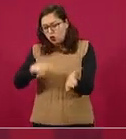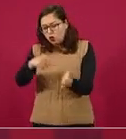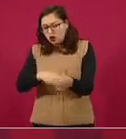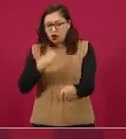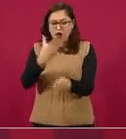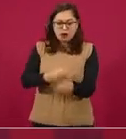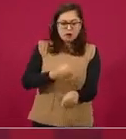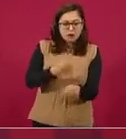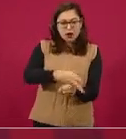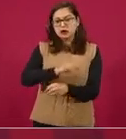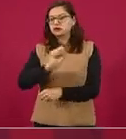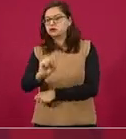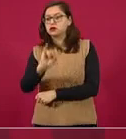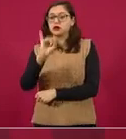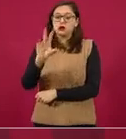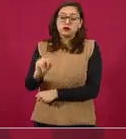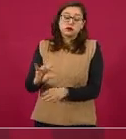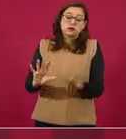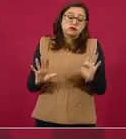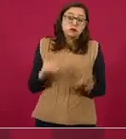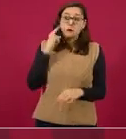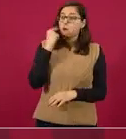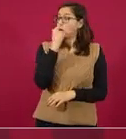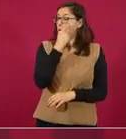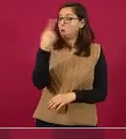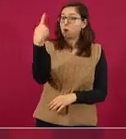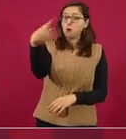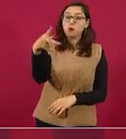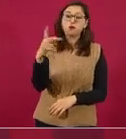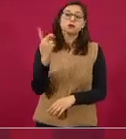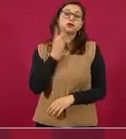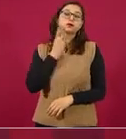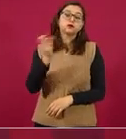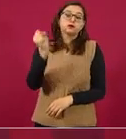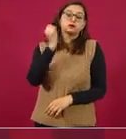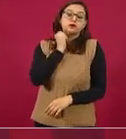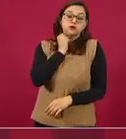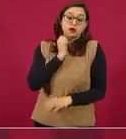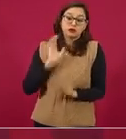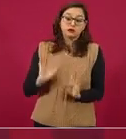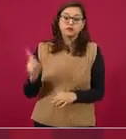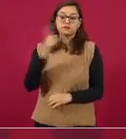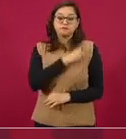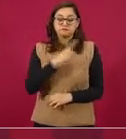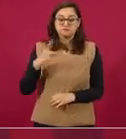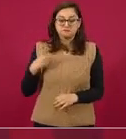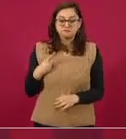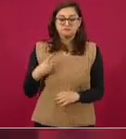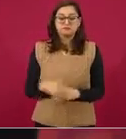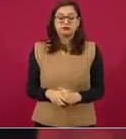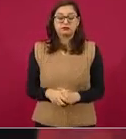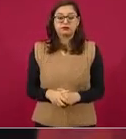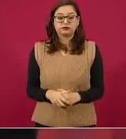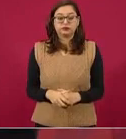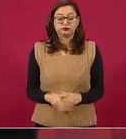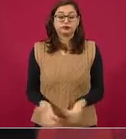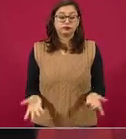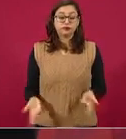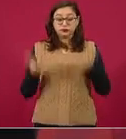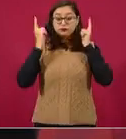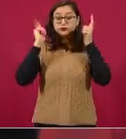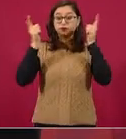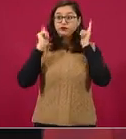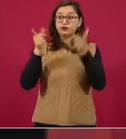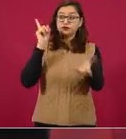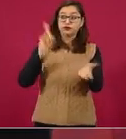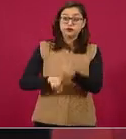corresponde. Yo espero que se sigan haciendo los foros, nosotros vamos también a informar, a